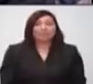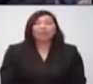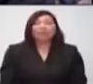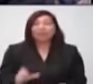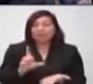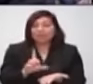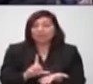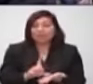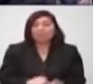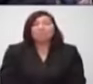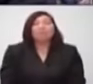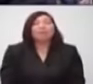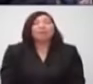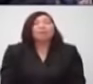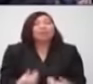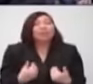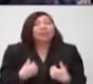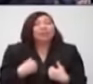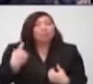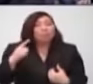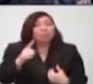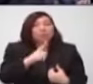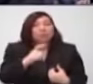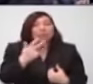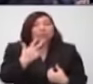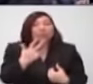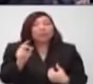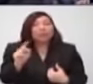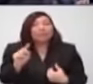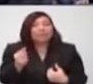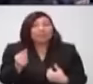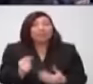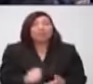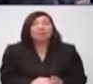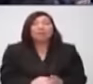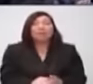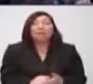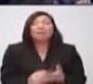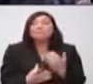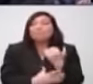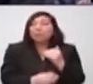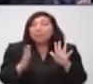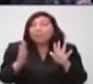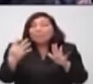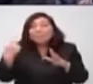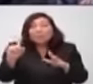ciudad de Lima tenemos 1.103.000 pobres de la población de 10